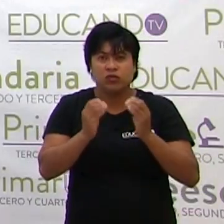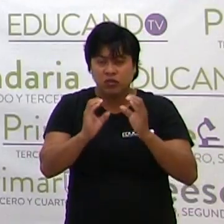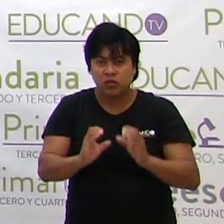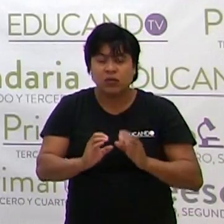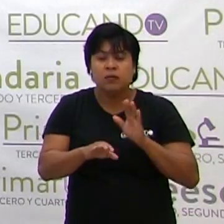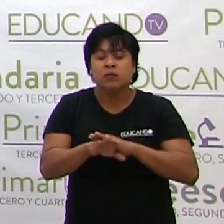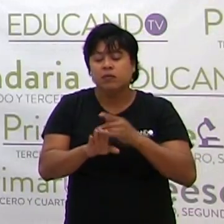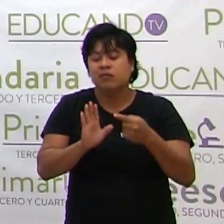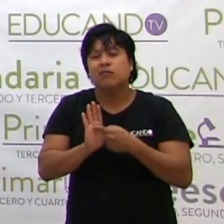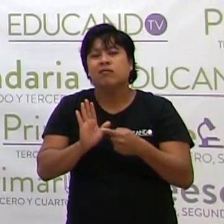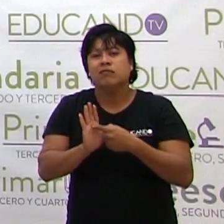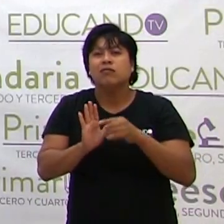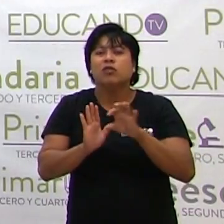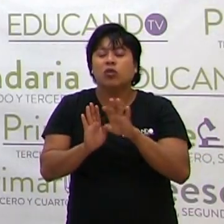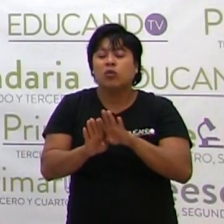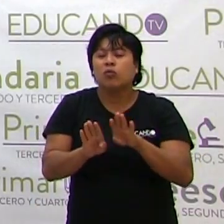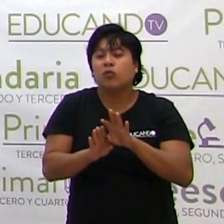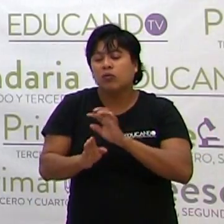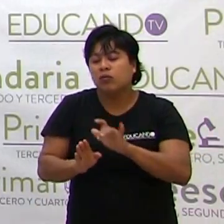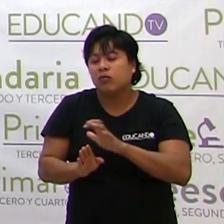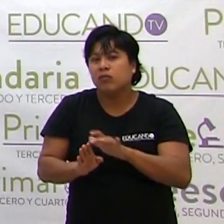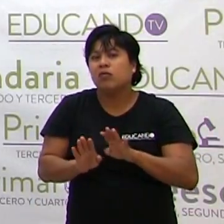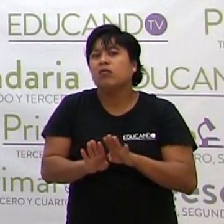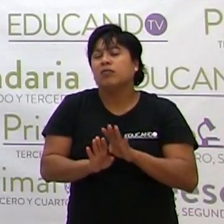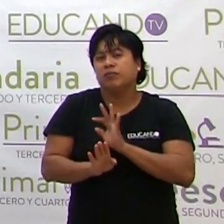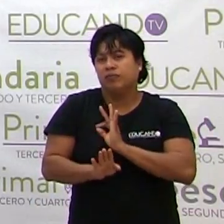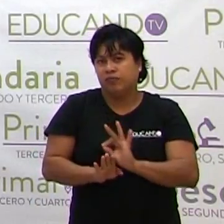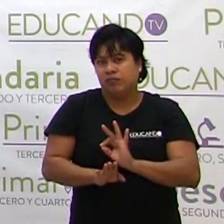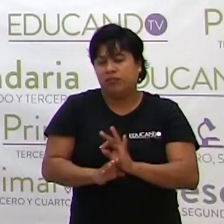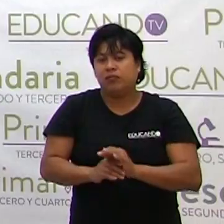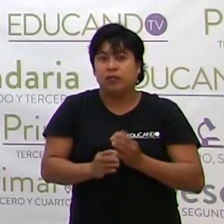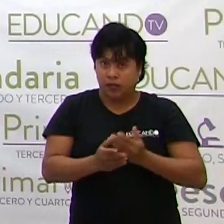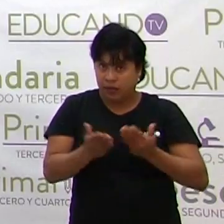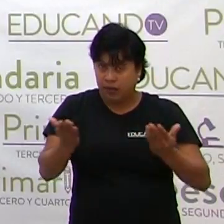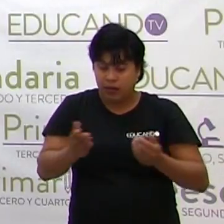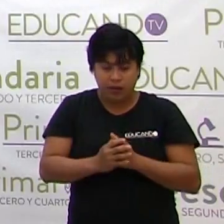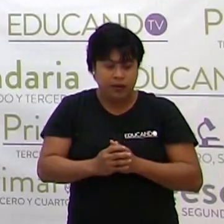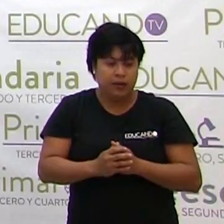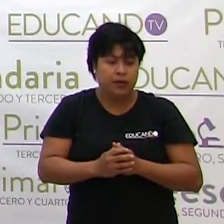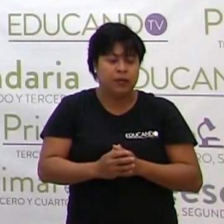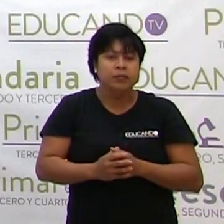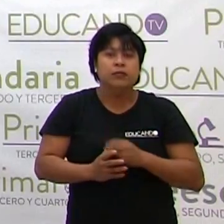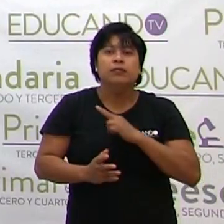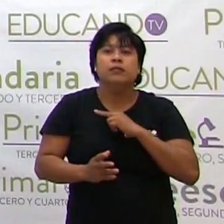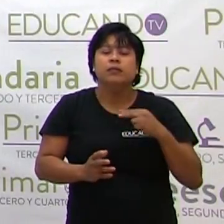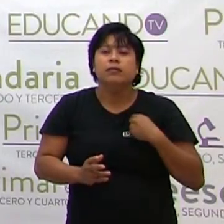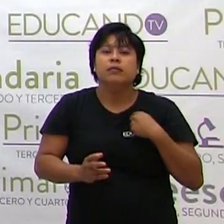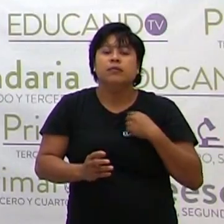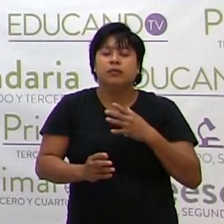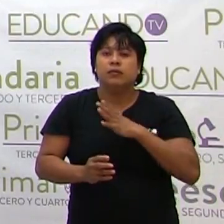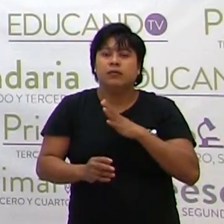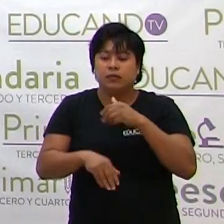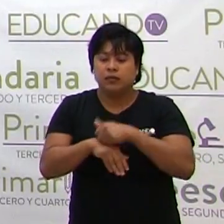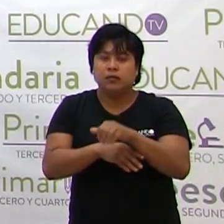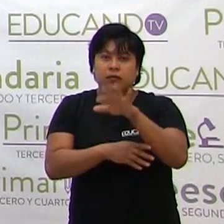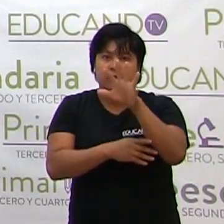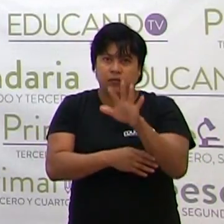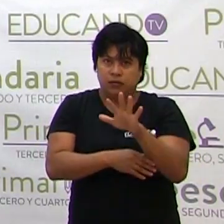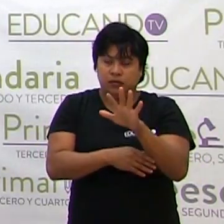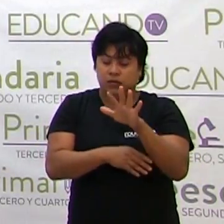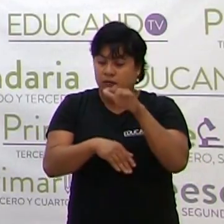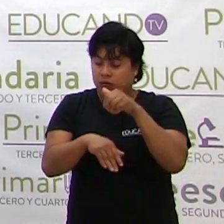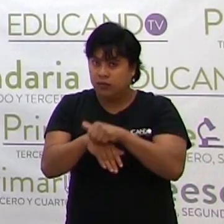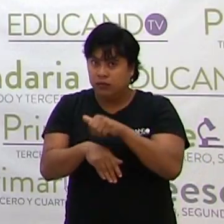con esta parte de la lectura en los medios electrónicos. Ahora bien, vamos con el número 5. El